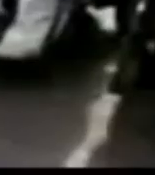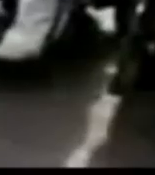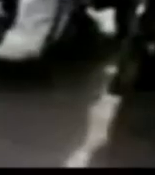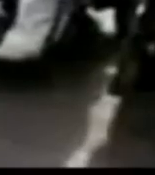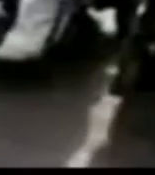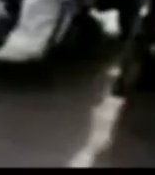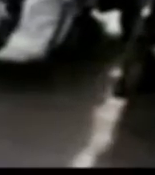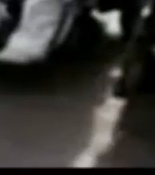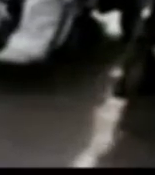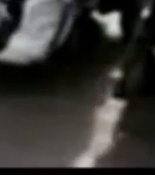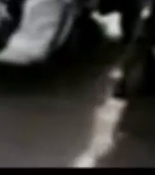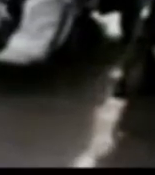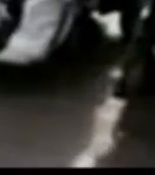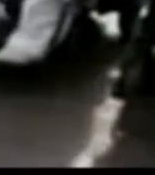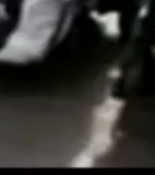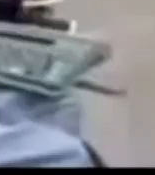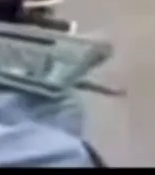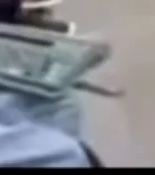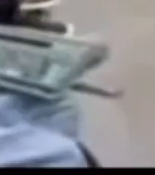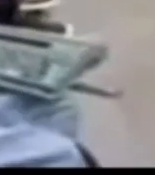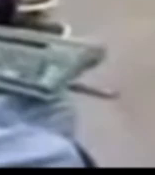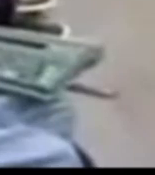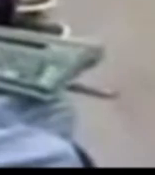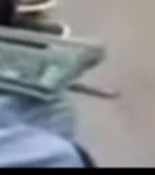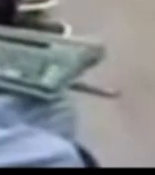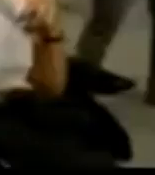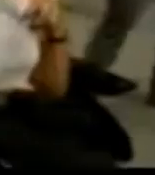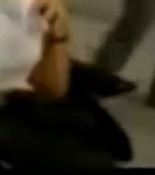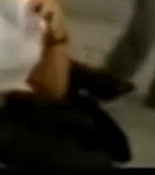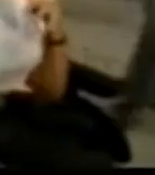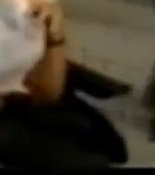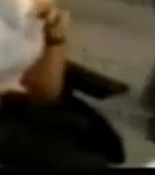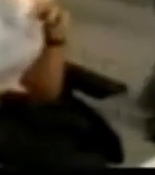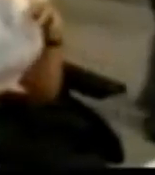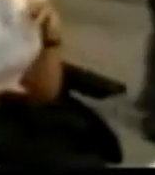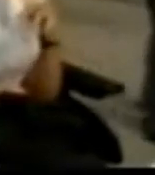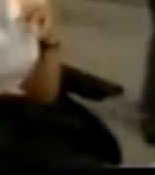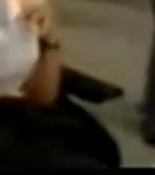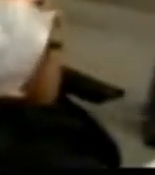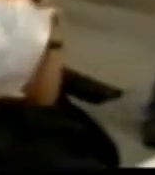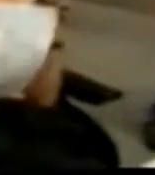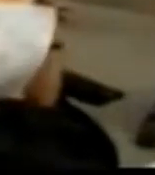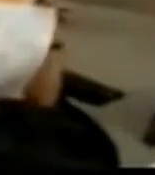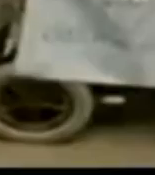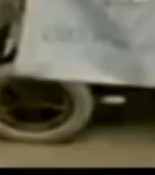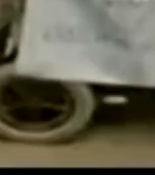especials, sinó persones amb dèficit de ciutadania per raó de la seva diversitat funcional.